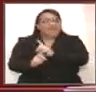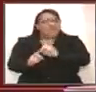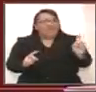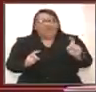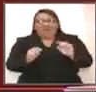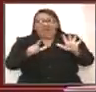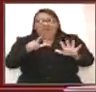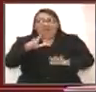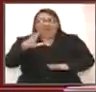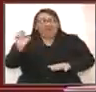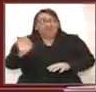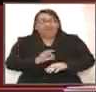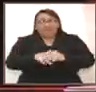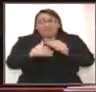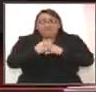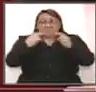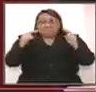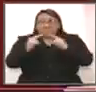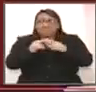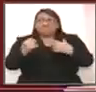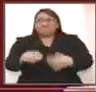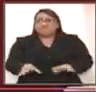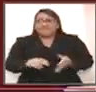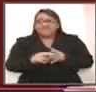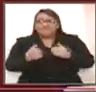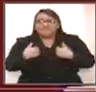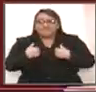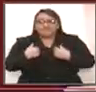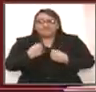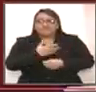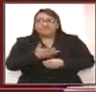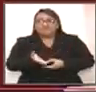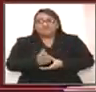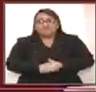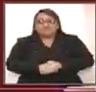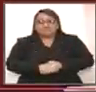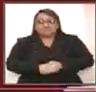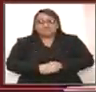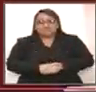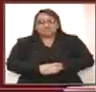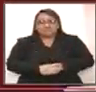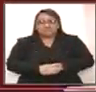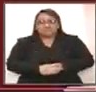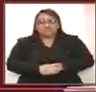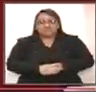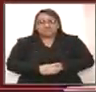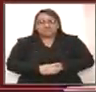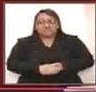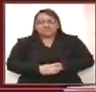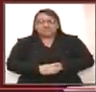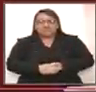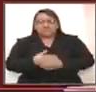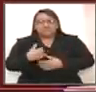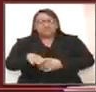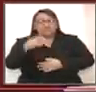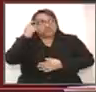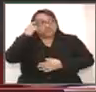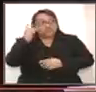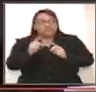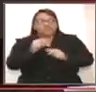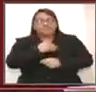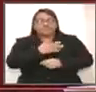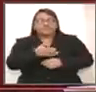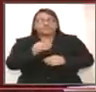de la población se encontrara proscrita de obtener dichos beneficios. Como es sabido, para la obtención de un